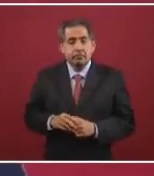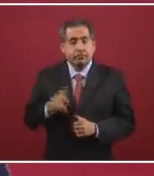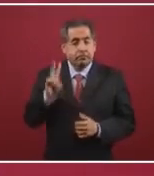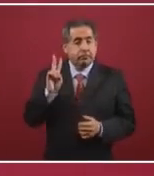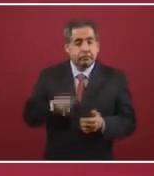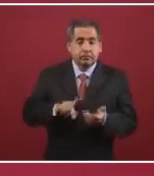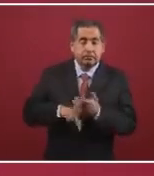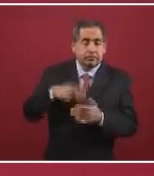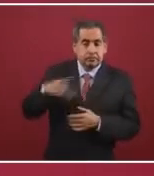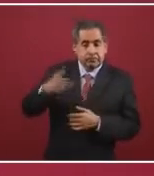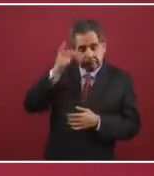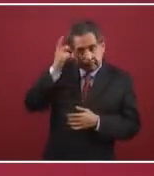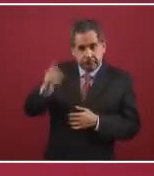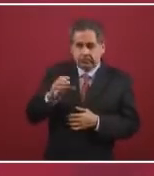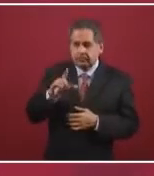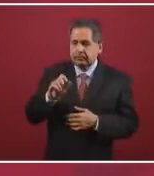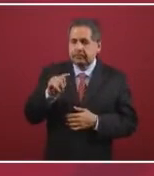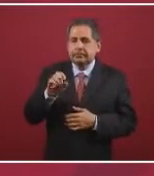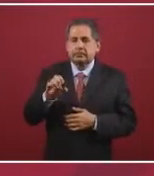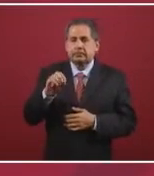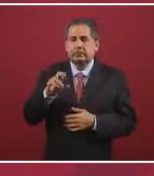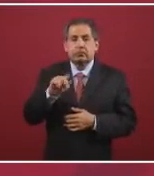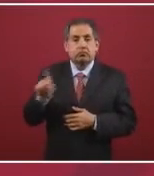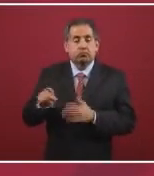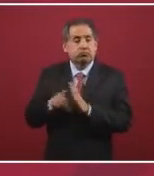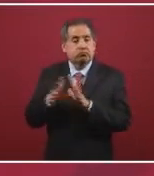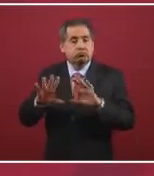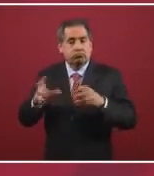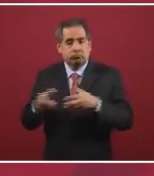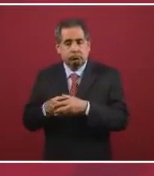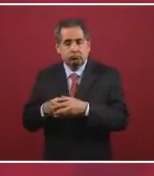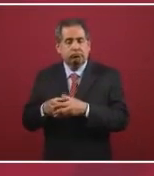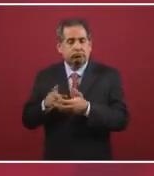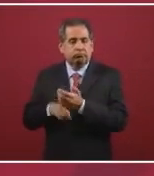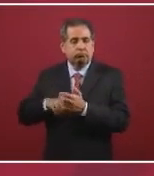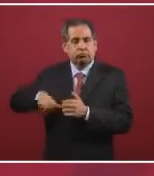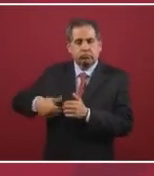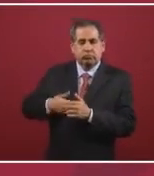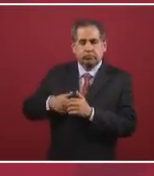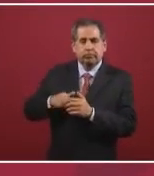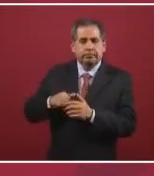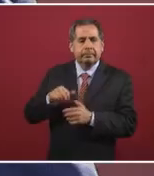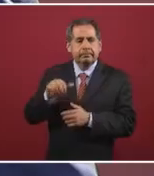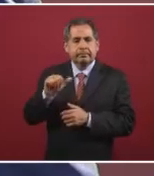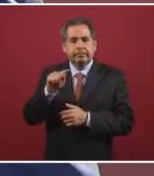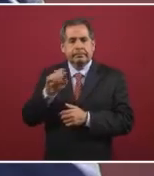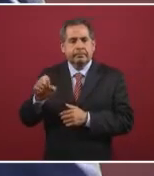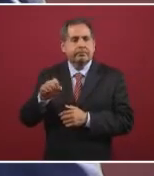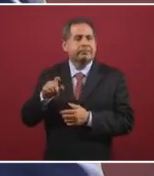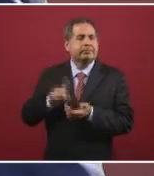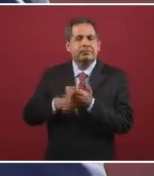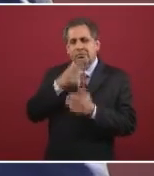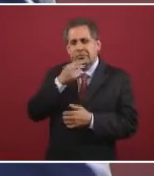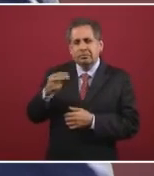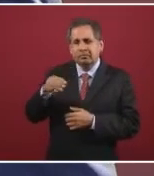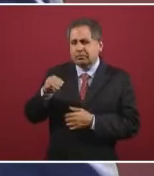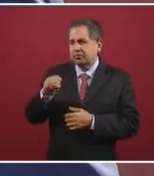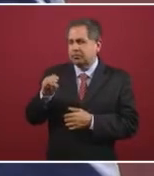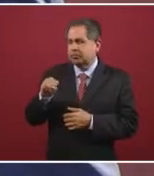pertenecía a la colección de arte popular de Carlos Monsiváis